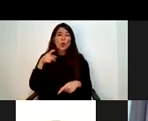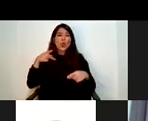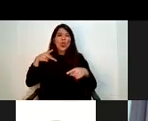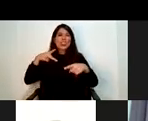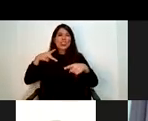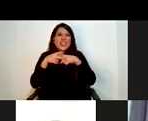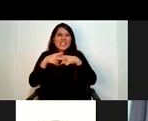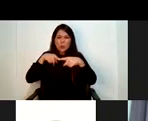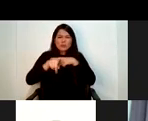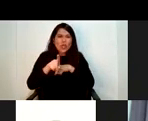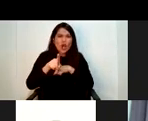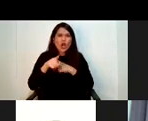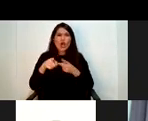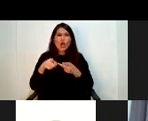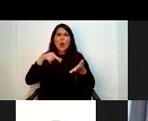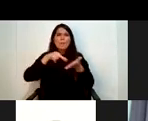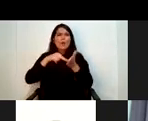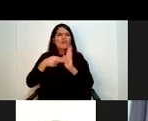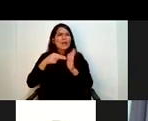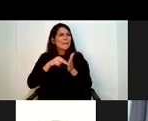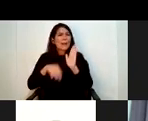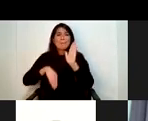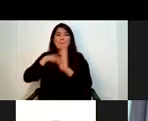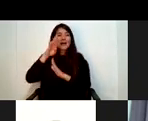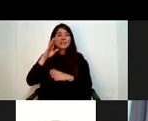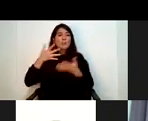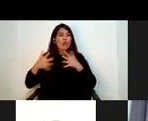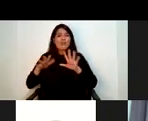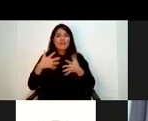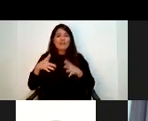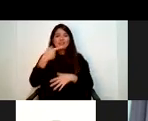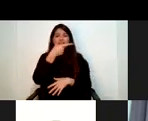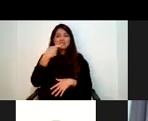por problema, lo más probable es que tengamos más de 100 ejemplos